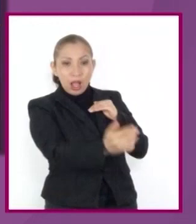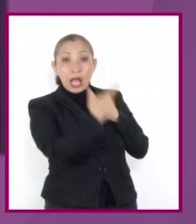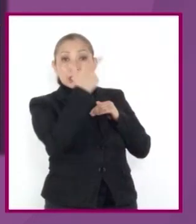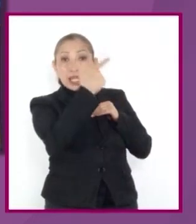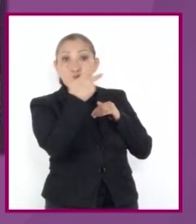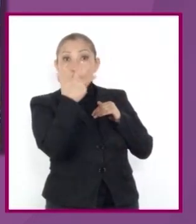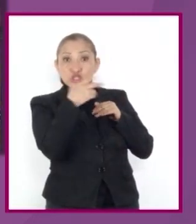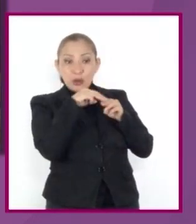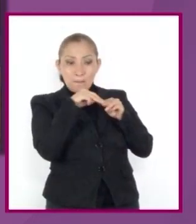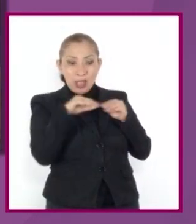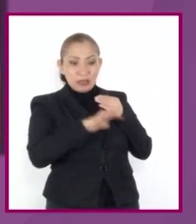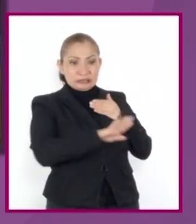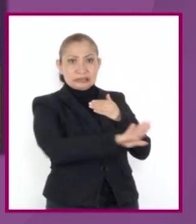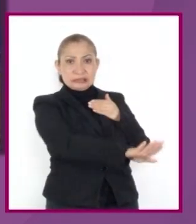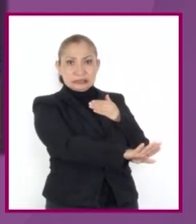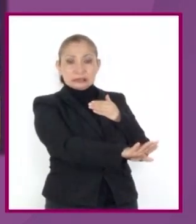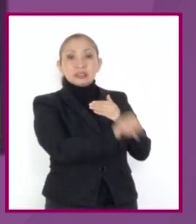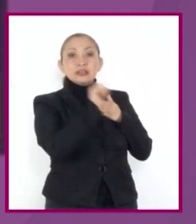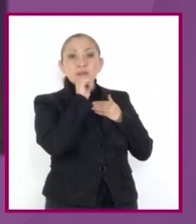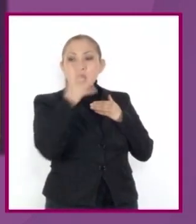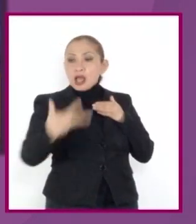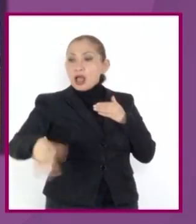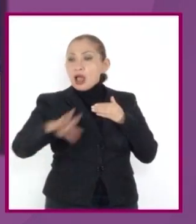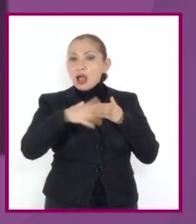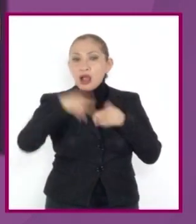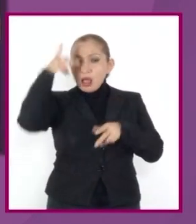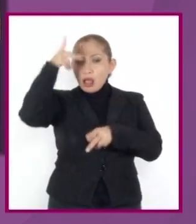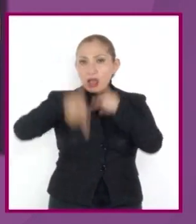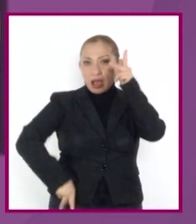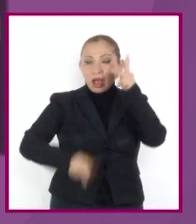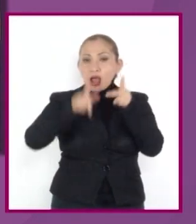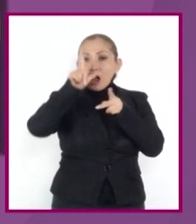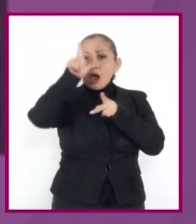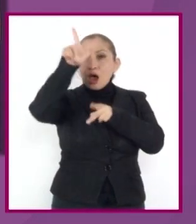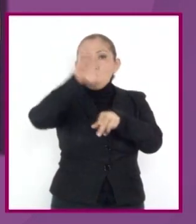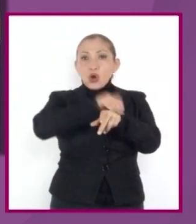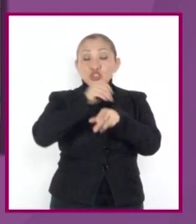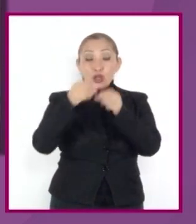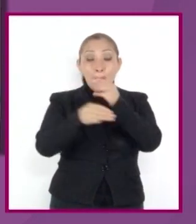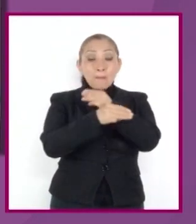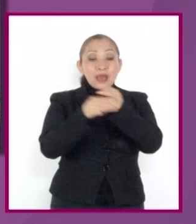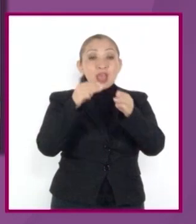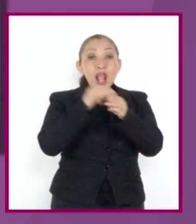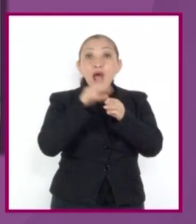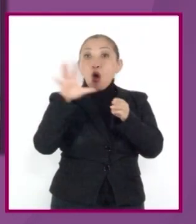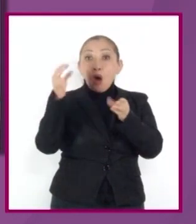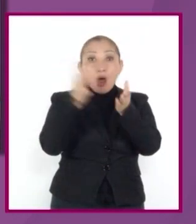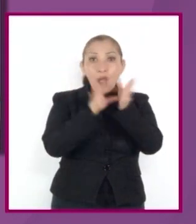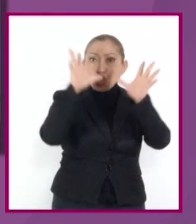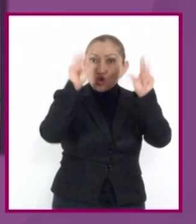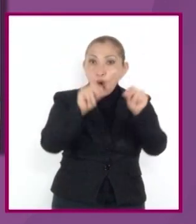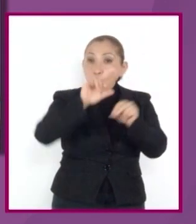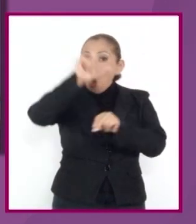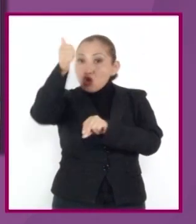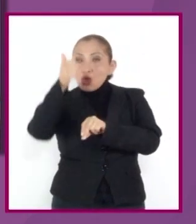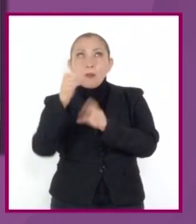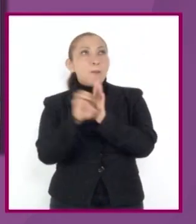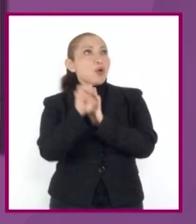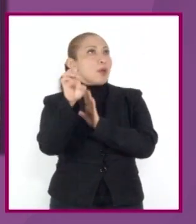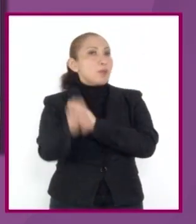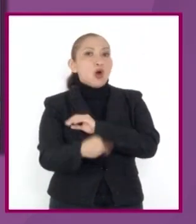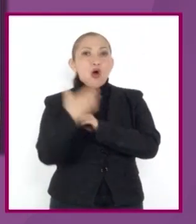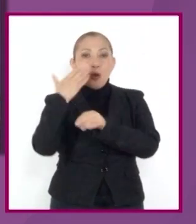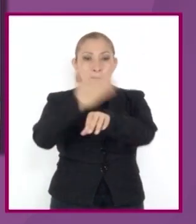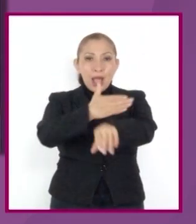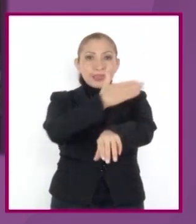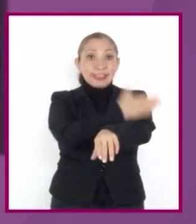7 u 8 metros, así como buscar interrumpir la corriente eléctrica con un material que no sea conductor de electricidad, por ejemplo, un